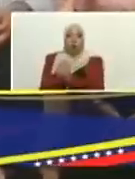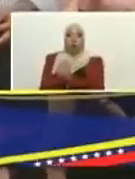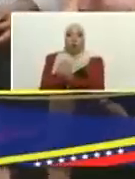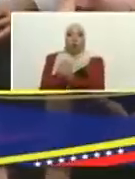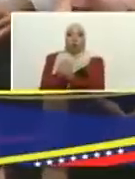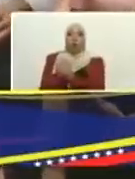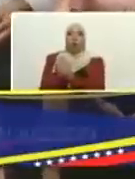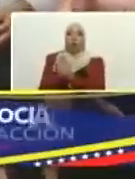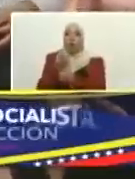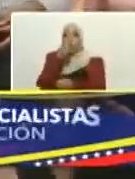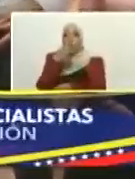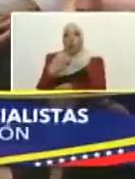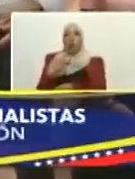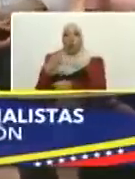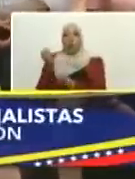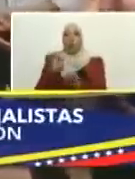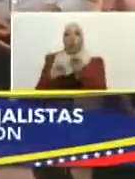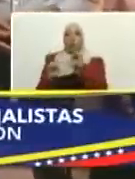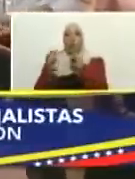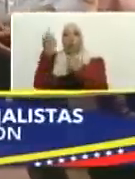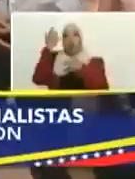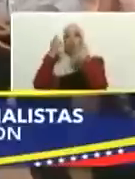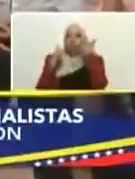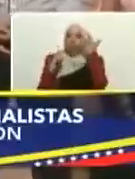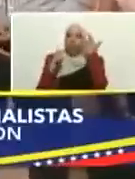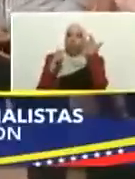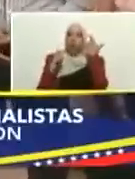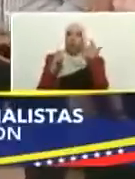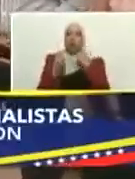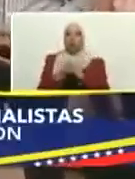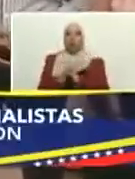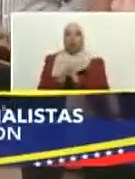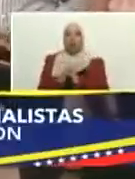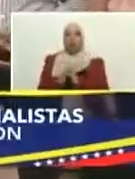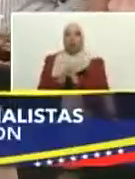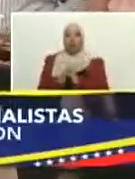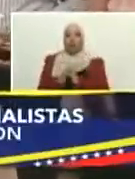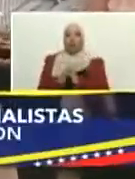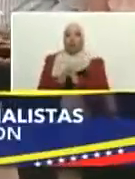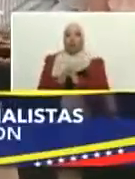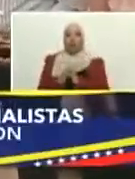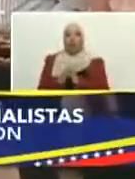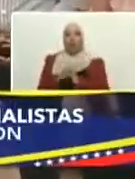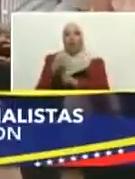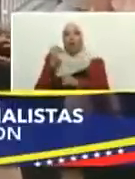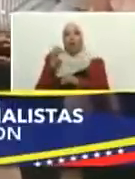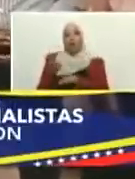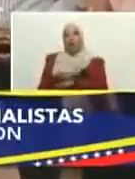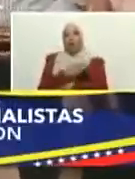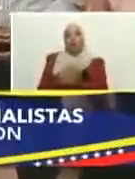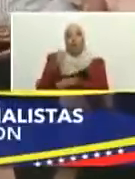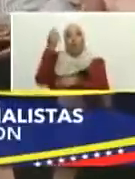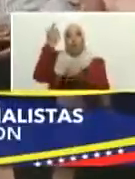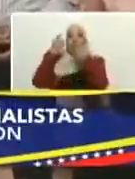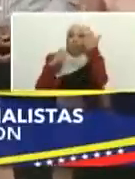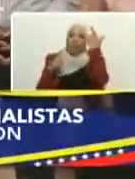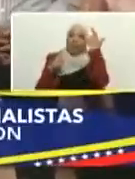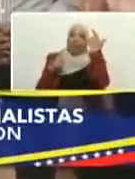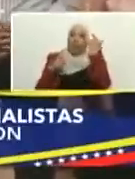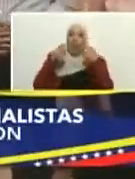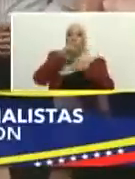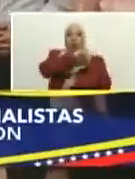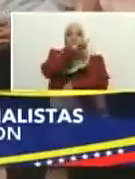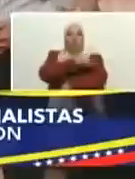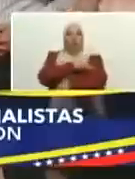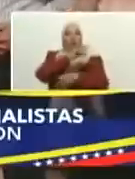aquel fervor que nos dejó el comandante eterno Hugo Chávez Frías, que por culpa de Chávez, el poder popular,